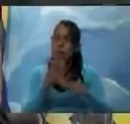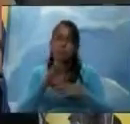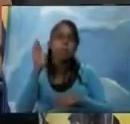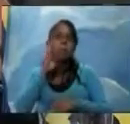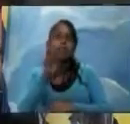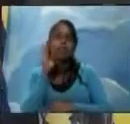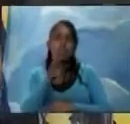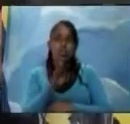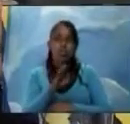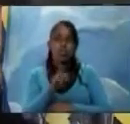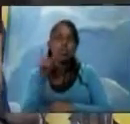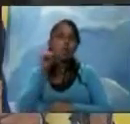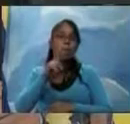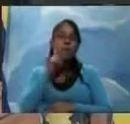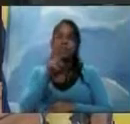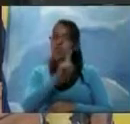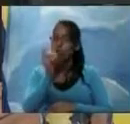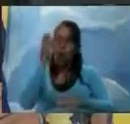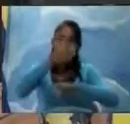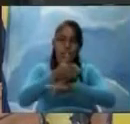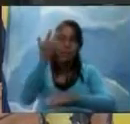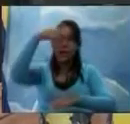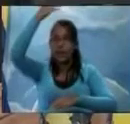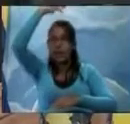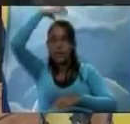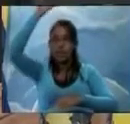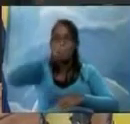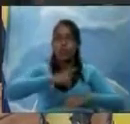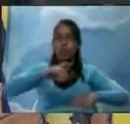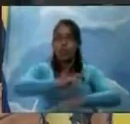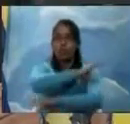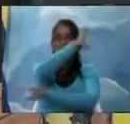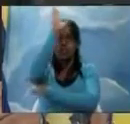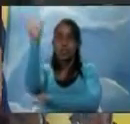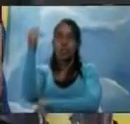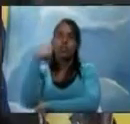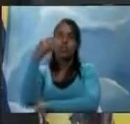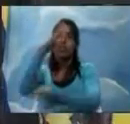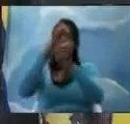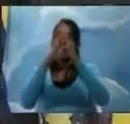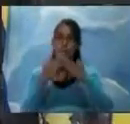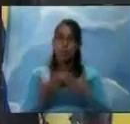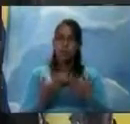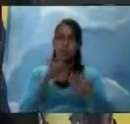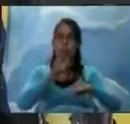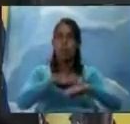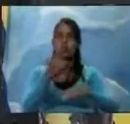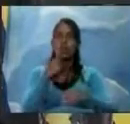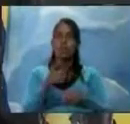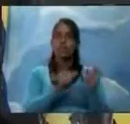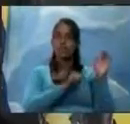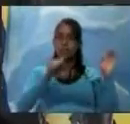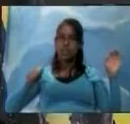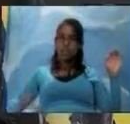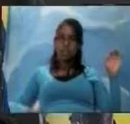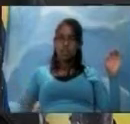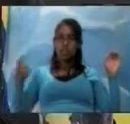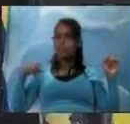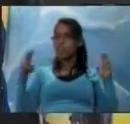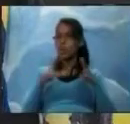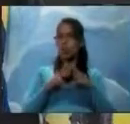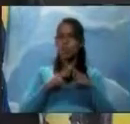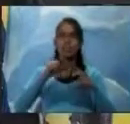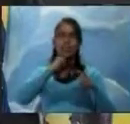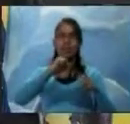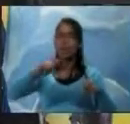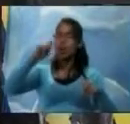mentiroso. Y los mentirosos no entrarán en el reino de los cielos, dice las Escrituras. Porque dice: Señor, te conocías que